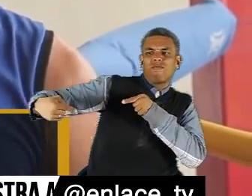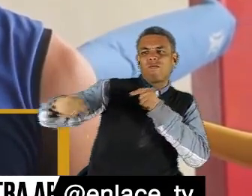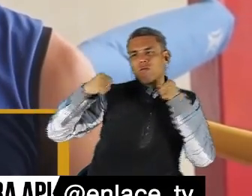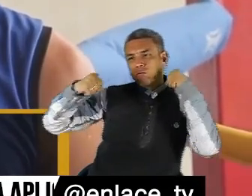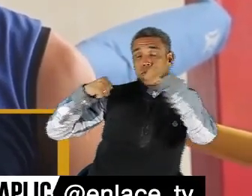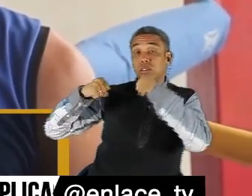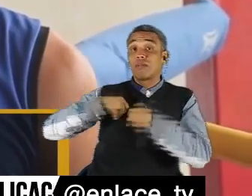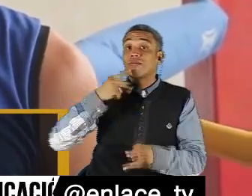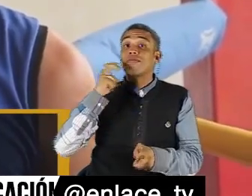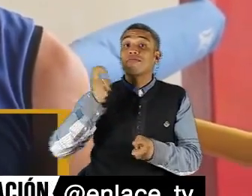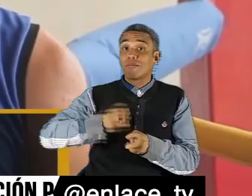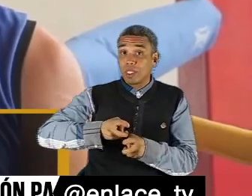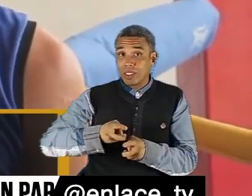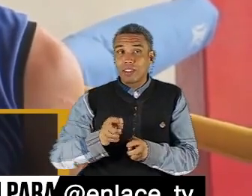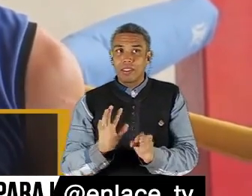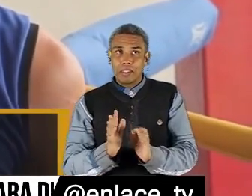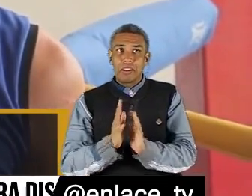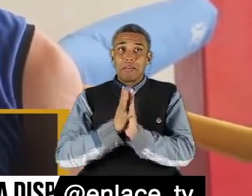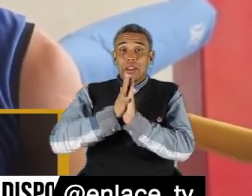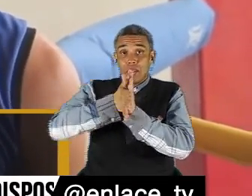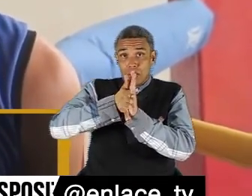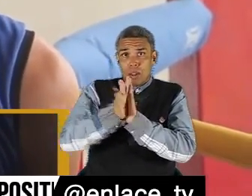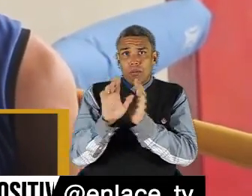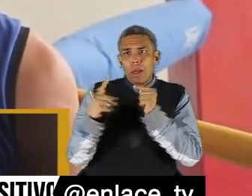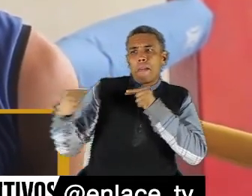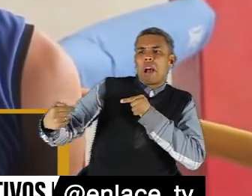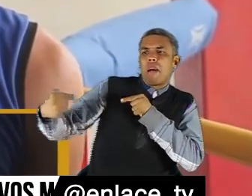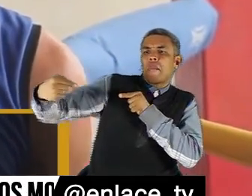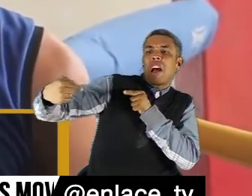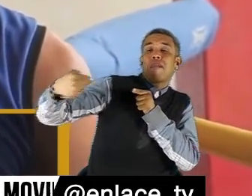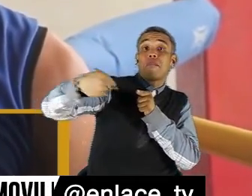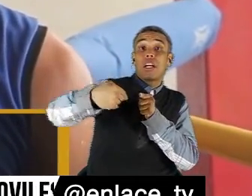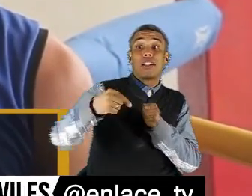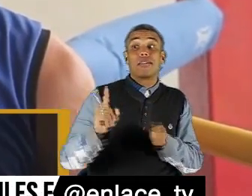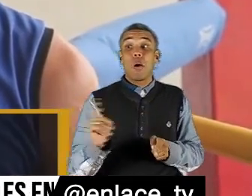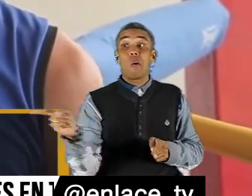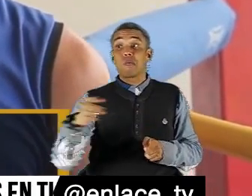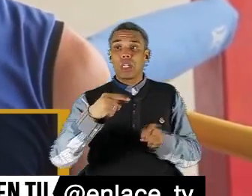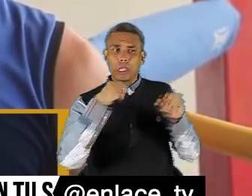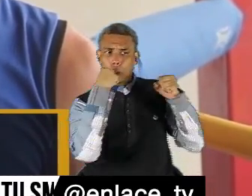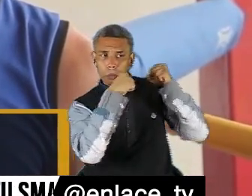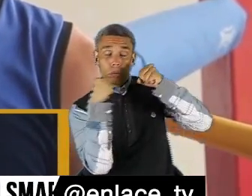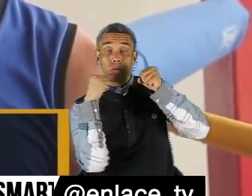Torneos buenos, muchachos buenos también, pelean.